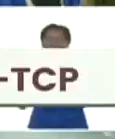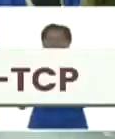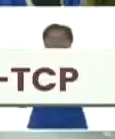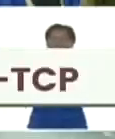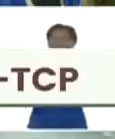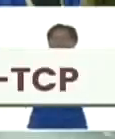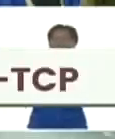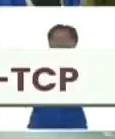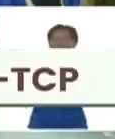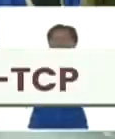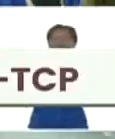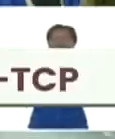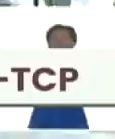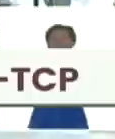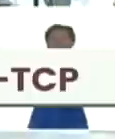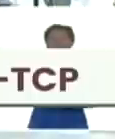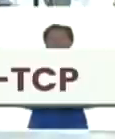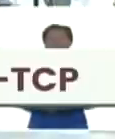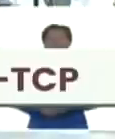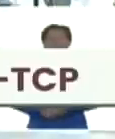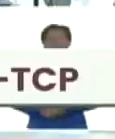presidentes latinoamericanos